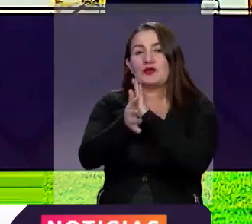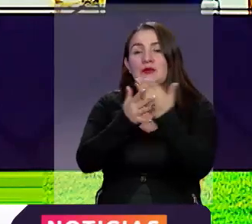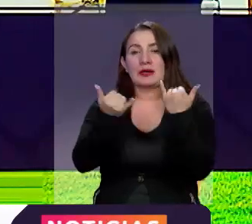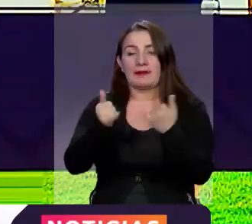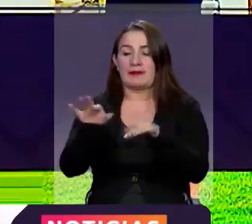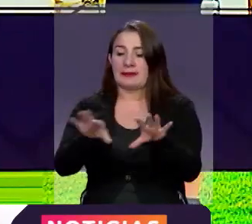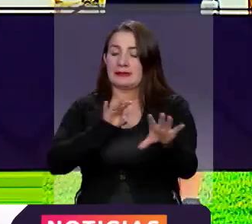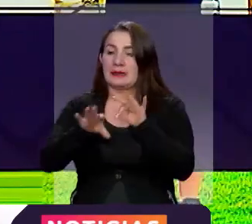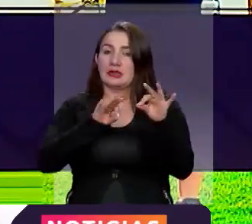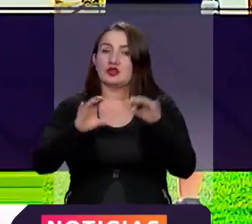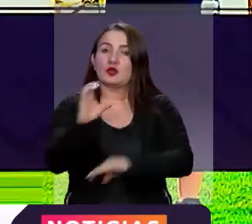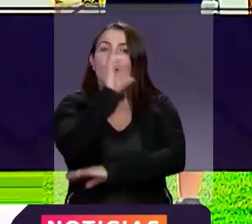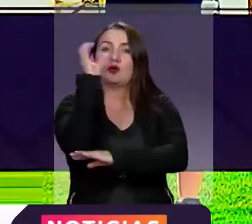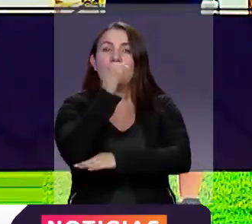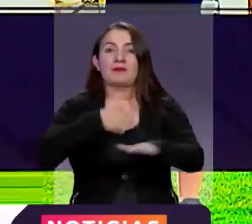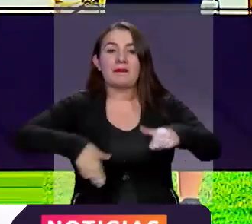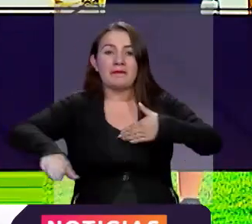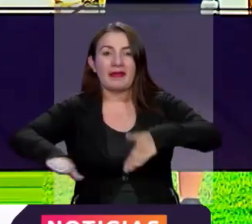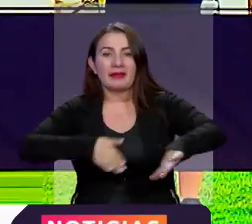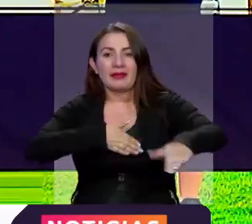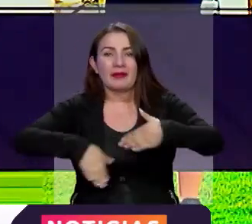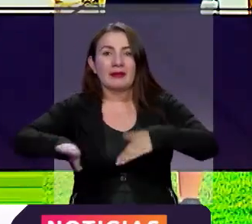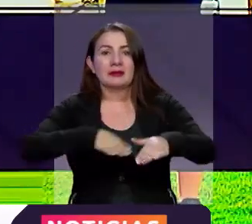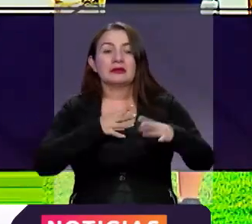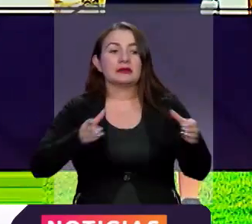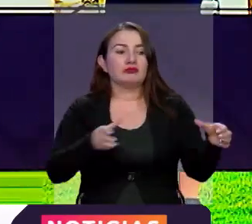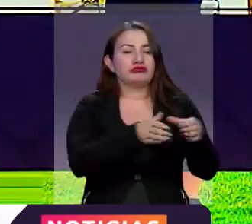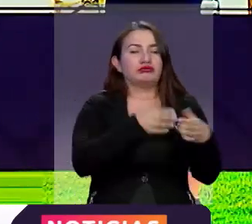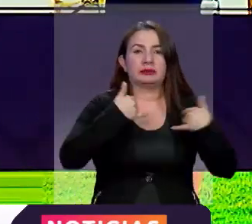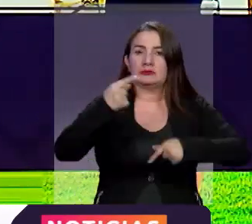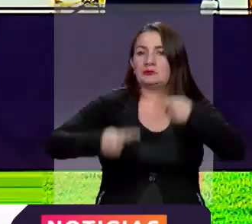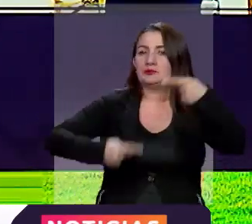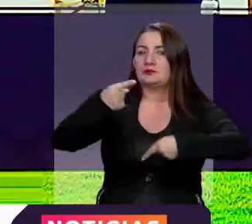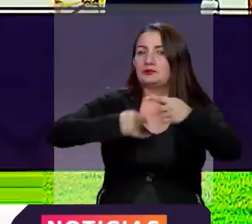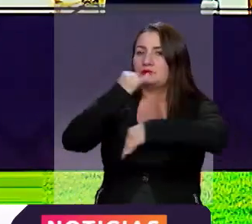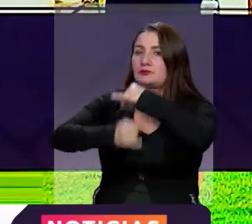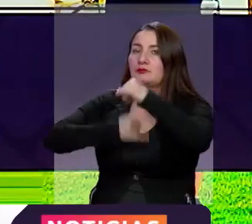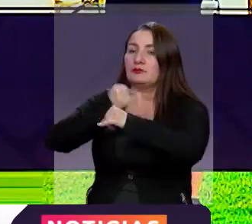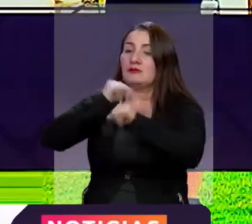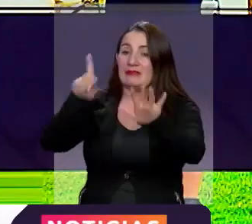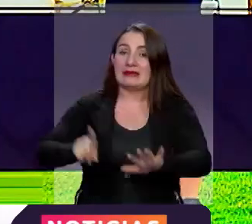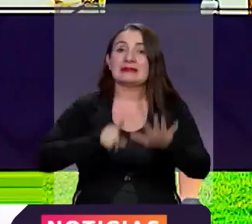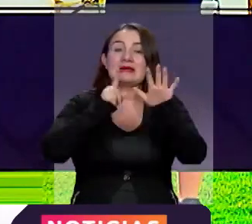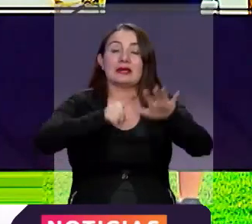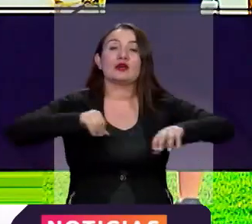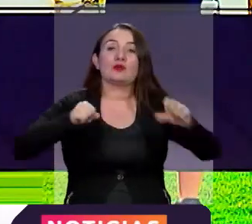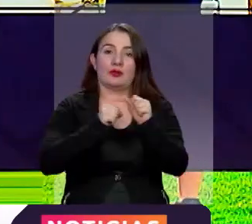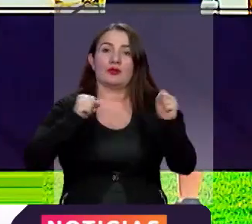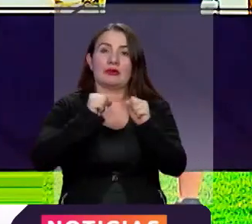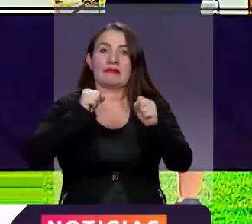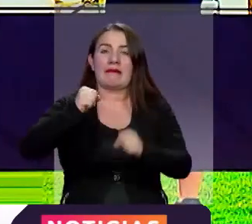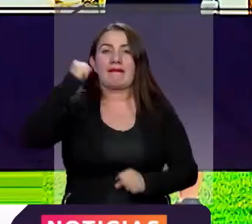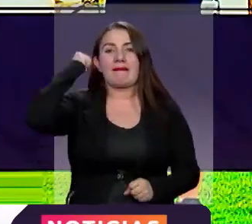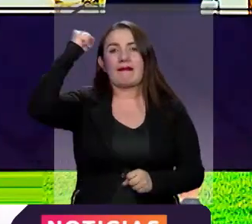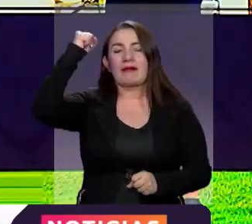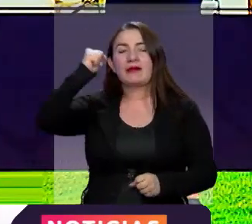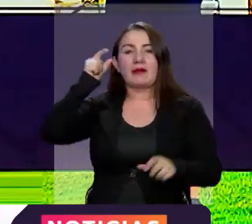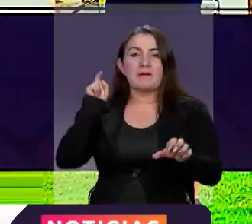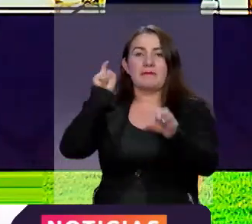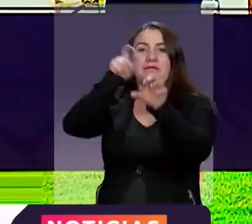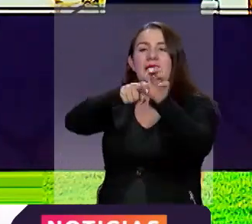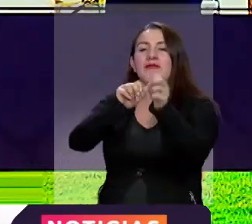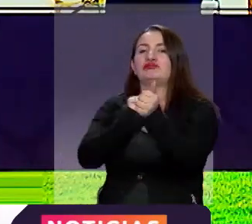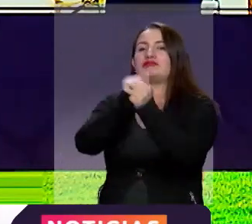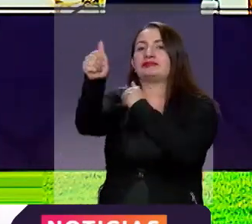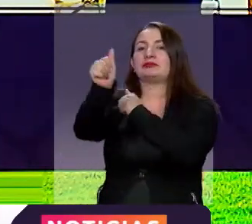La Selección Colombia de Patinaje ha quedado conformada para sus competencias internacionales. Seis bogotanos se ganaron su cupo para